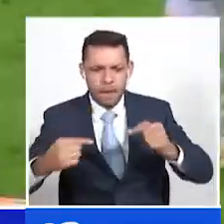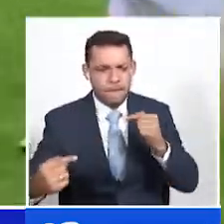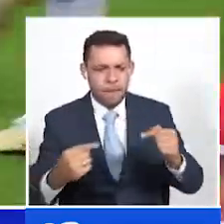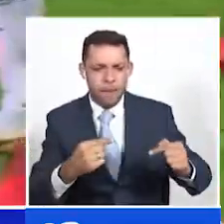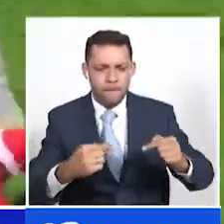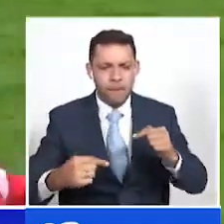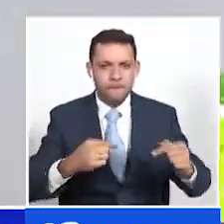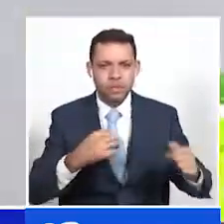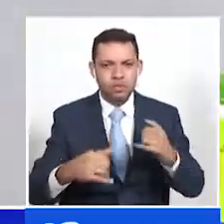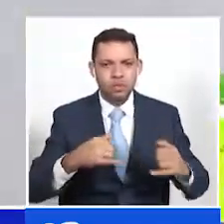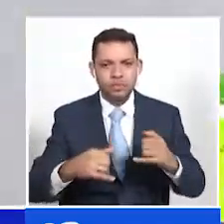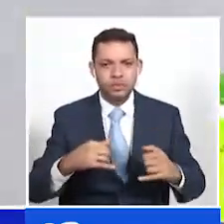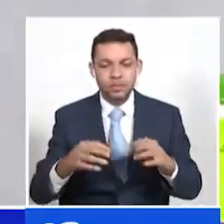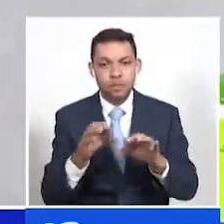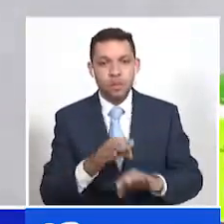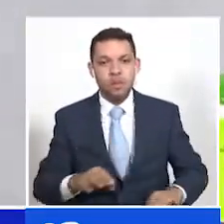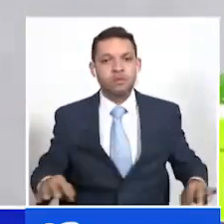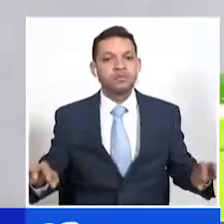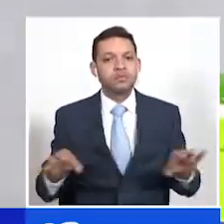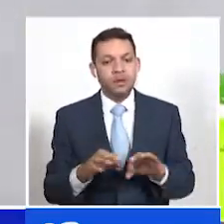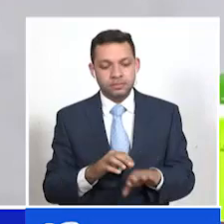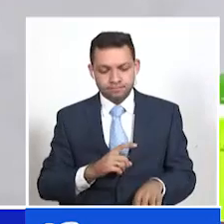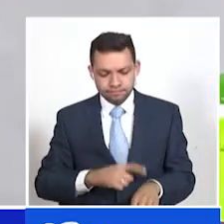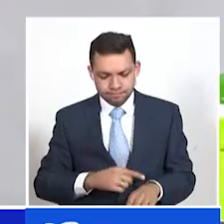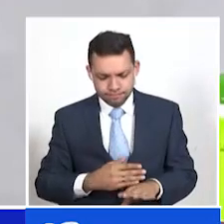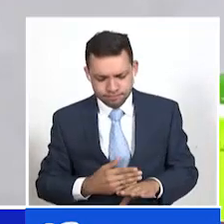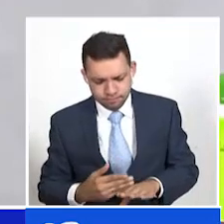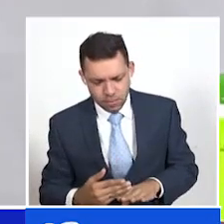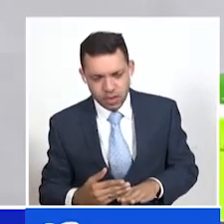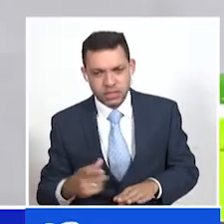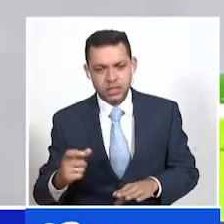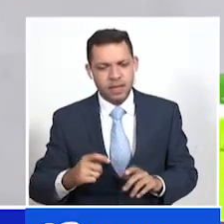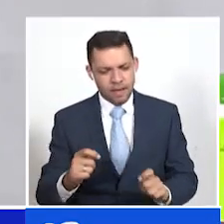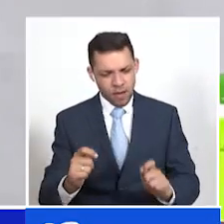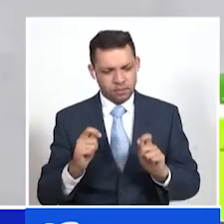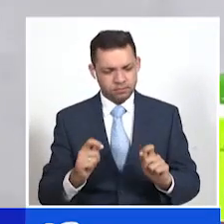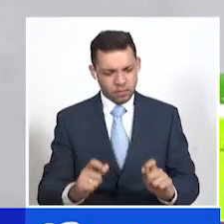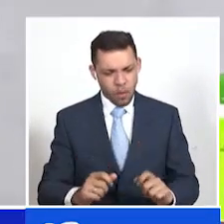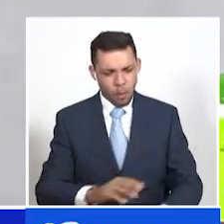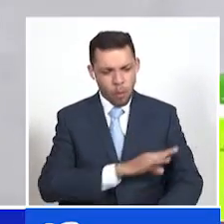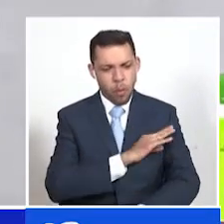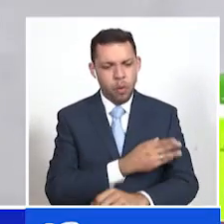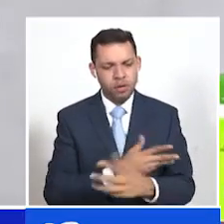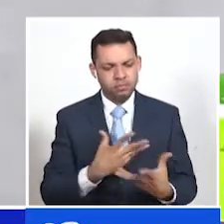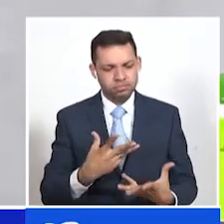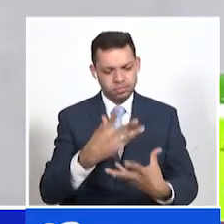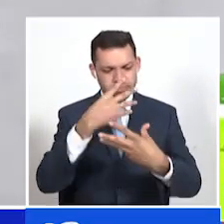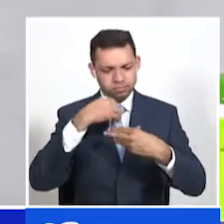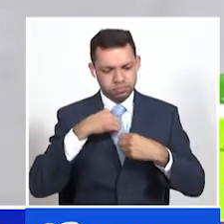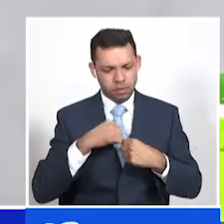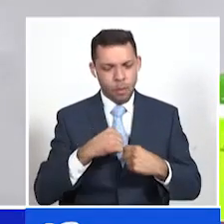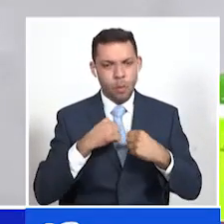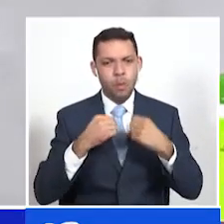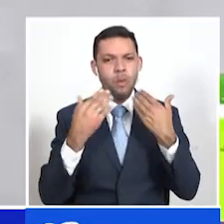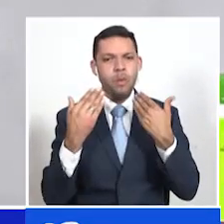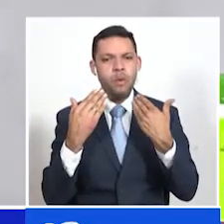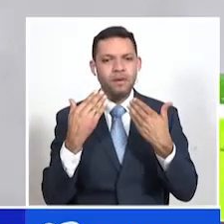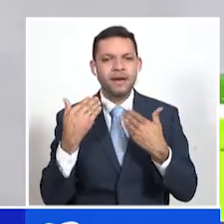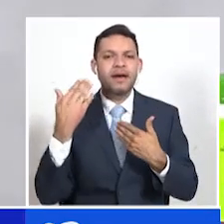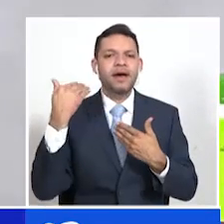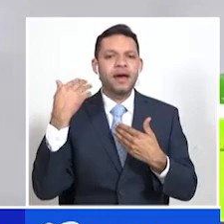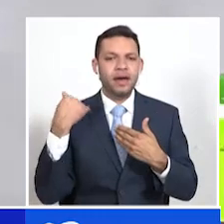importante también para mí, para retomar esa confianza por lo que había pasado el partido